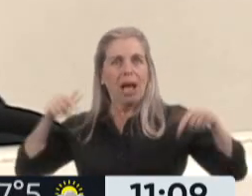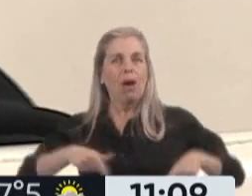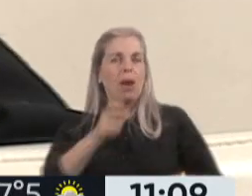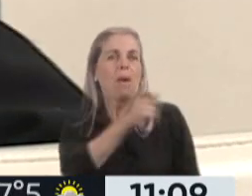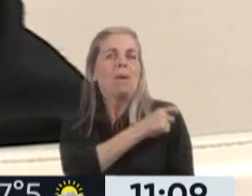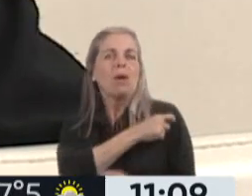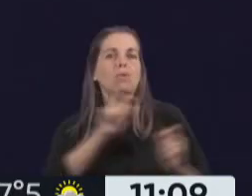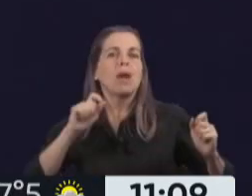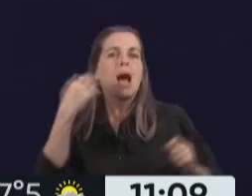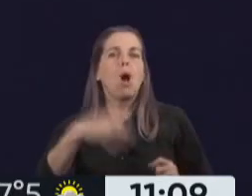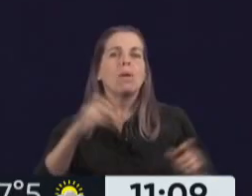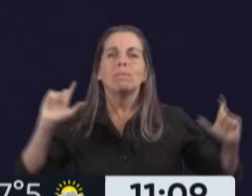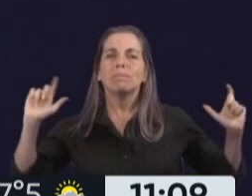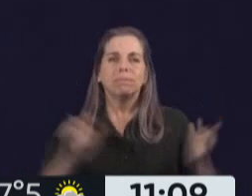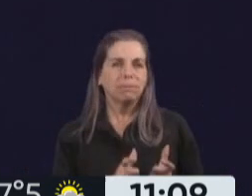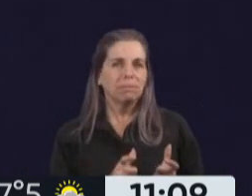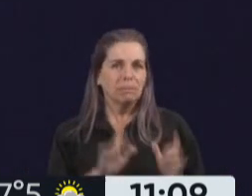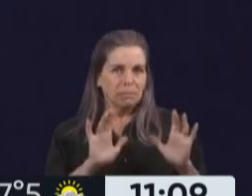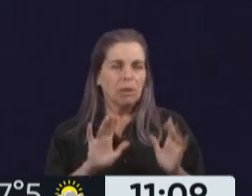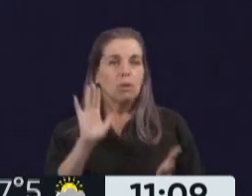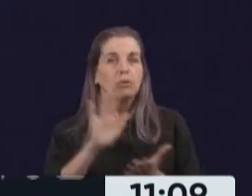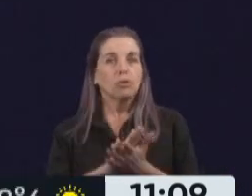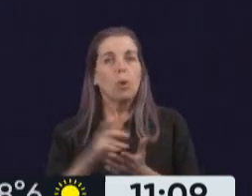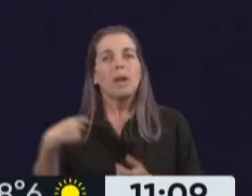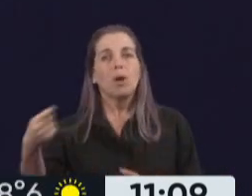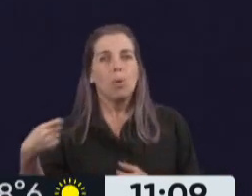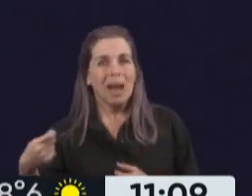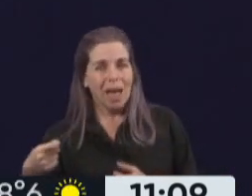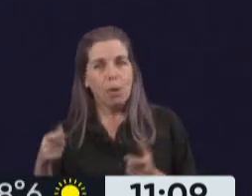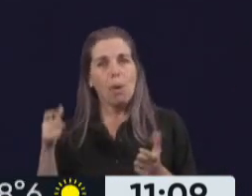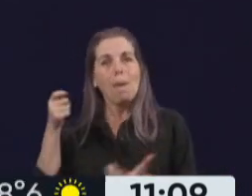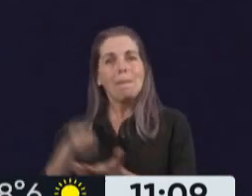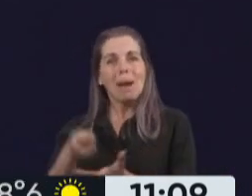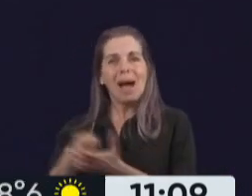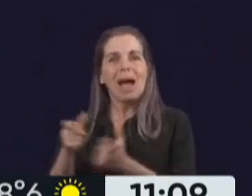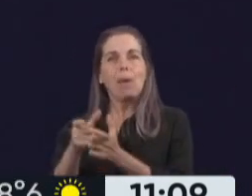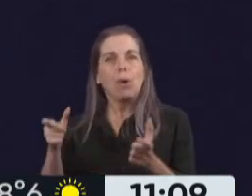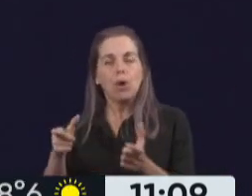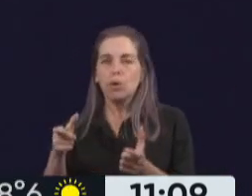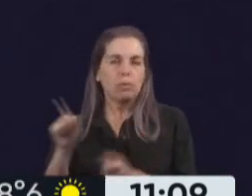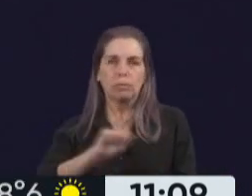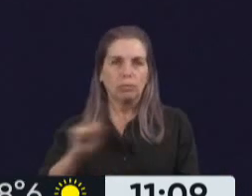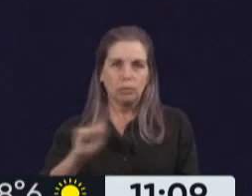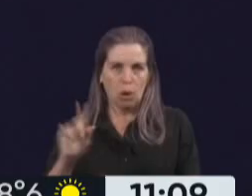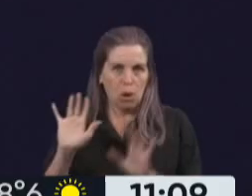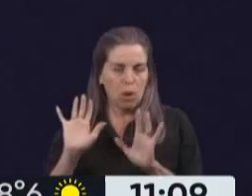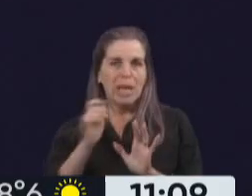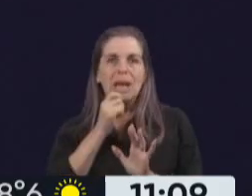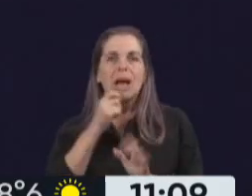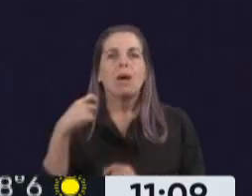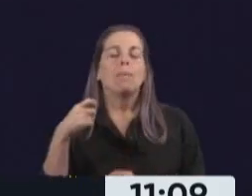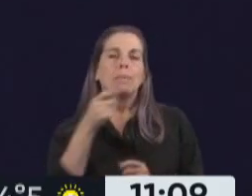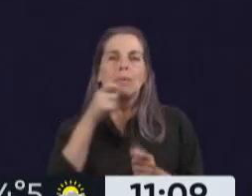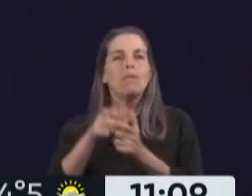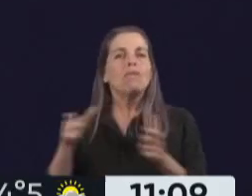Gracias. No, con respecto a tu primera pregunta, no. Todo aumento que haya a los jubilados, o en este caso al